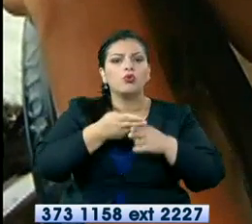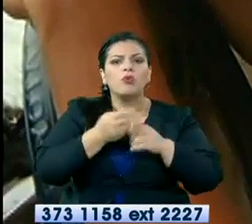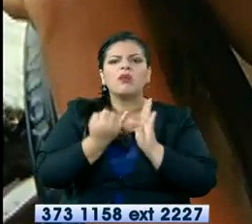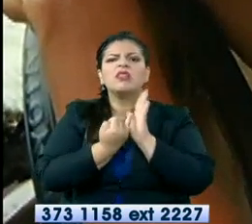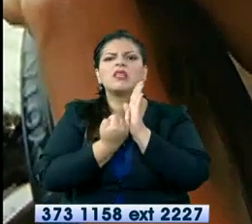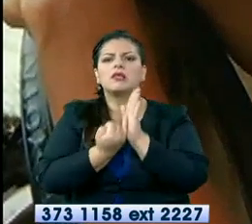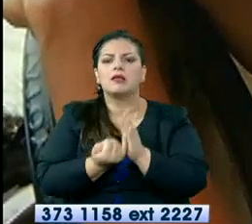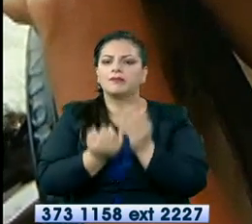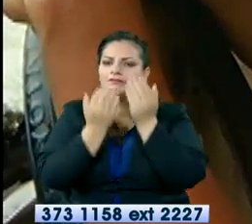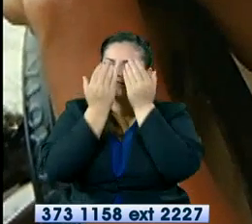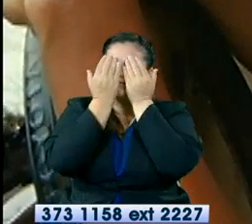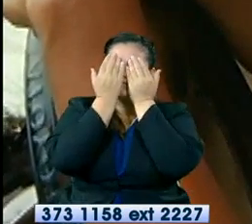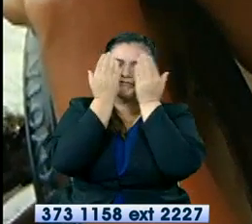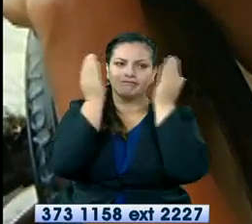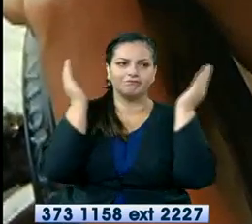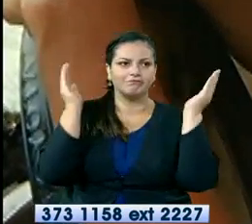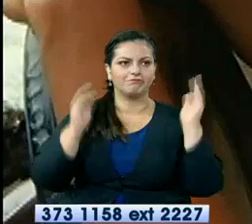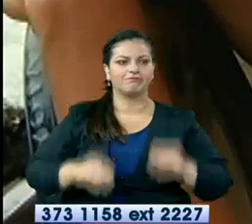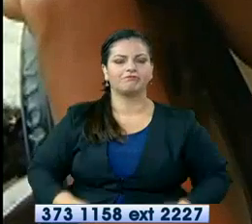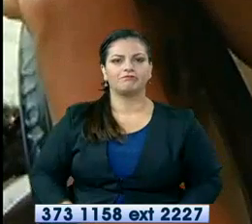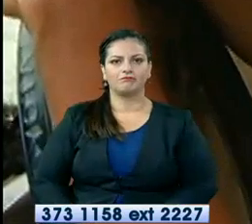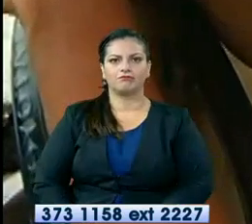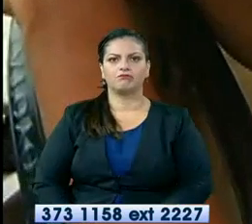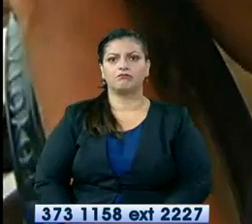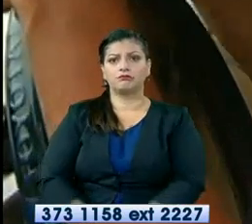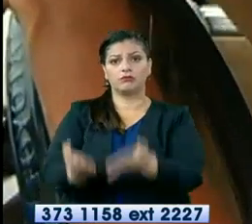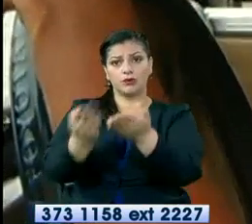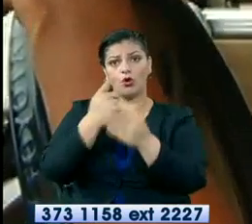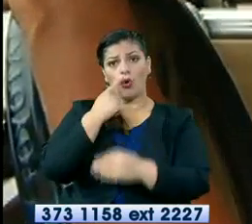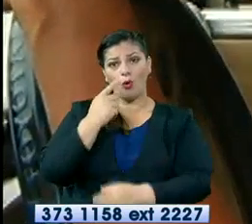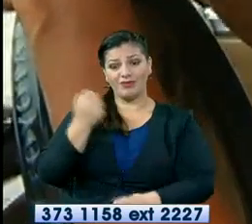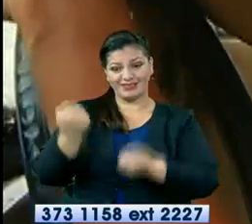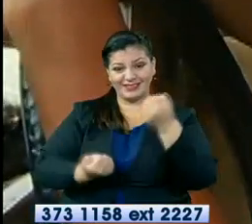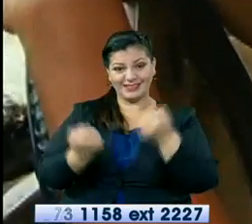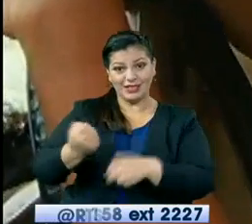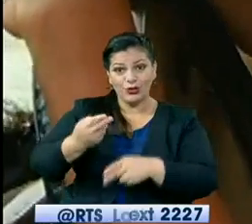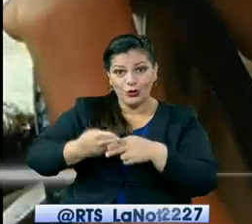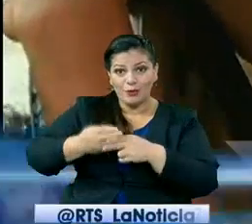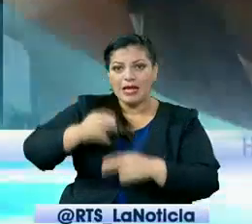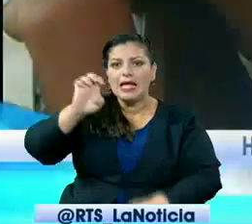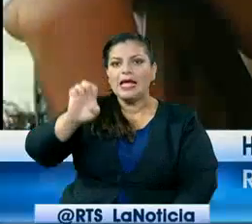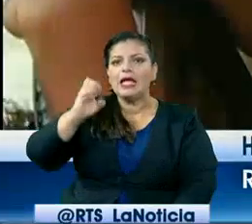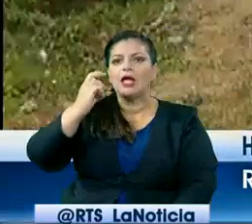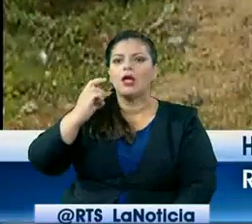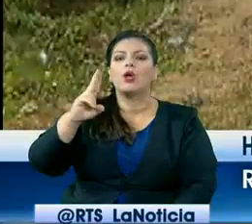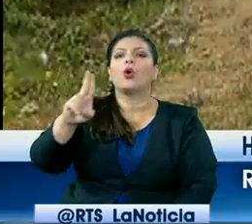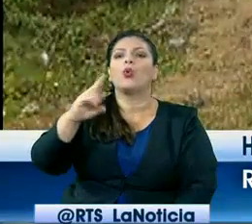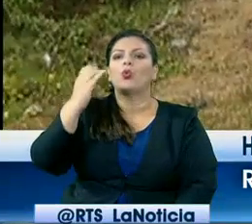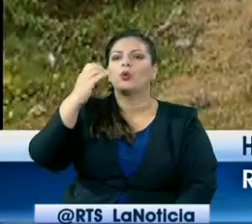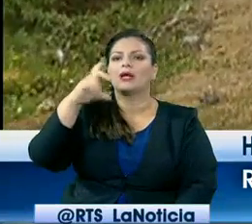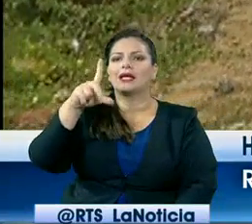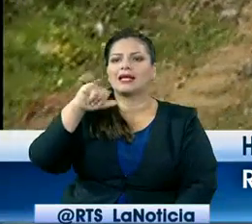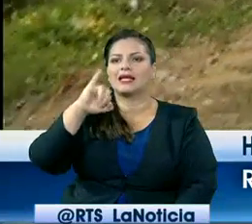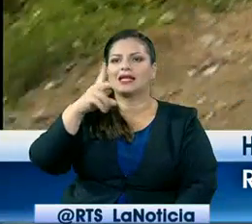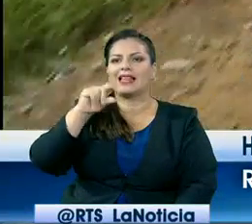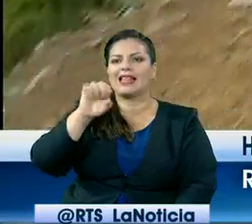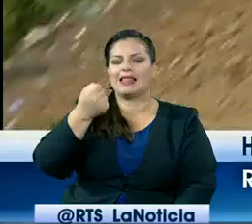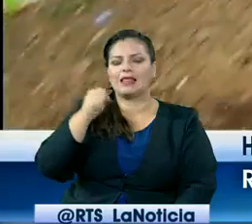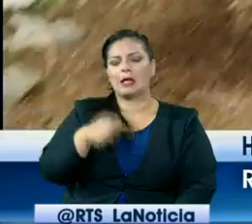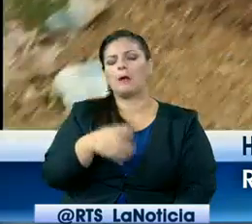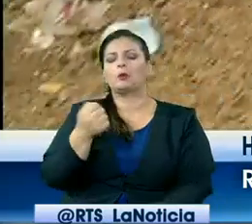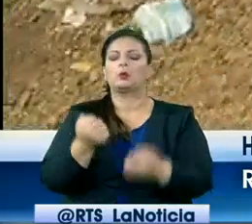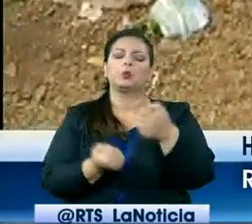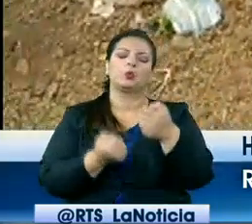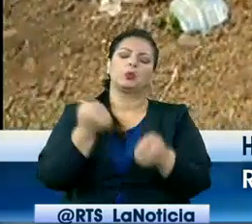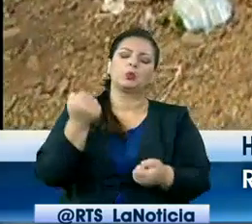Habían venido a matarlo por aquí mismo. Euclides Cortés fue una de las personas que lo vio cuando estaba tirado a un lado de esa vía y con varios disparos